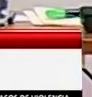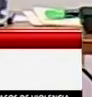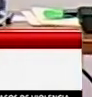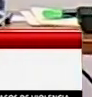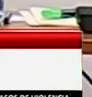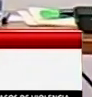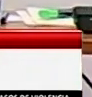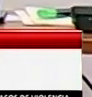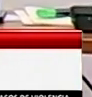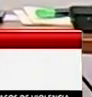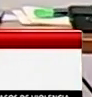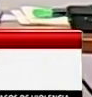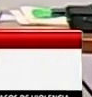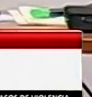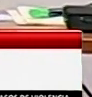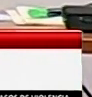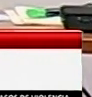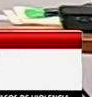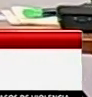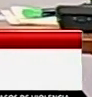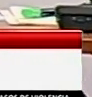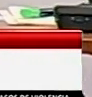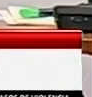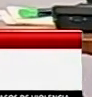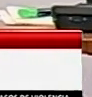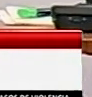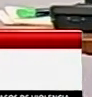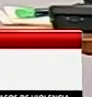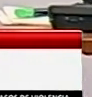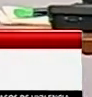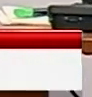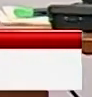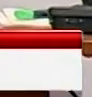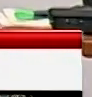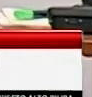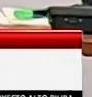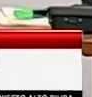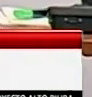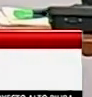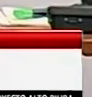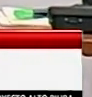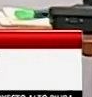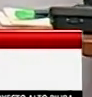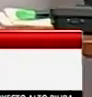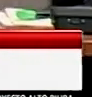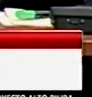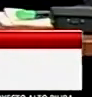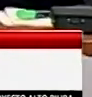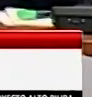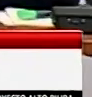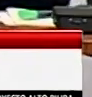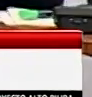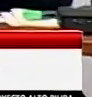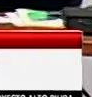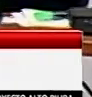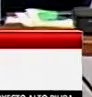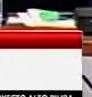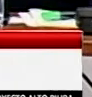Sergio Dávila. Tiene la palabra el congresista María Melgarejo.